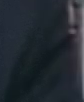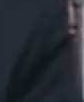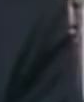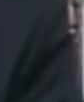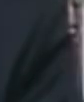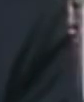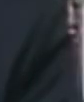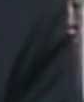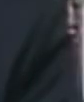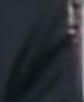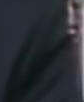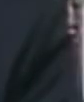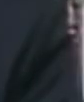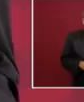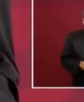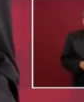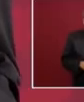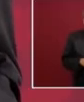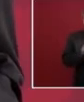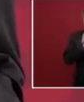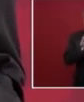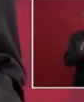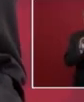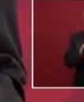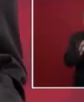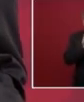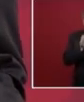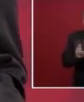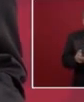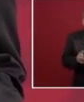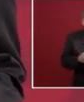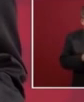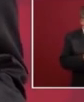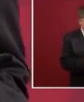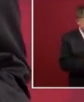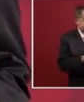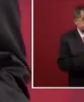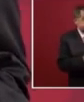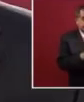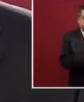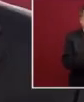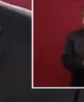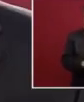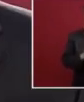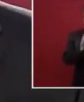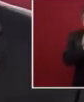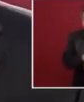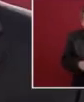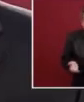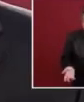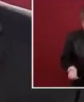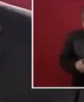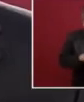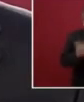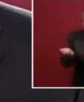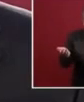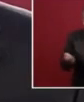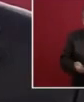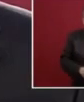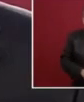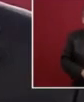se trata de apoyar a Evo Morales también se le olvida todo el cuento de la no intervención y él decide